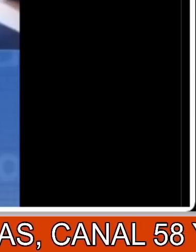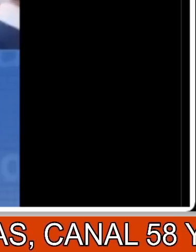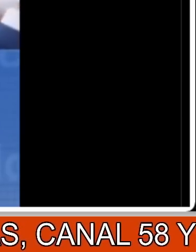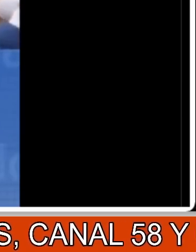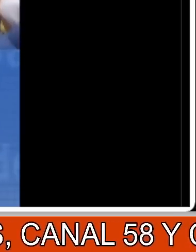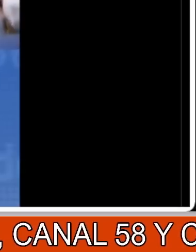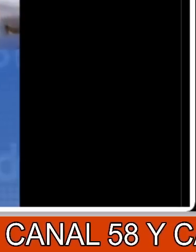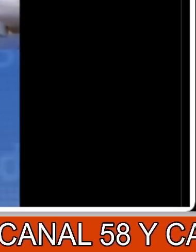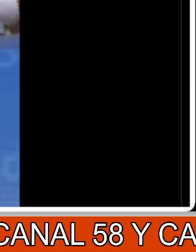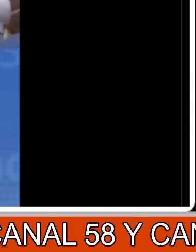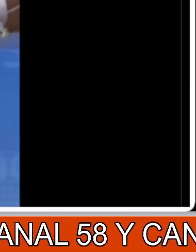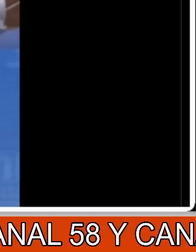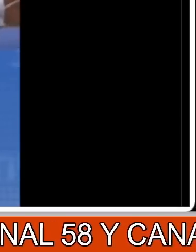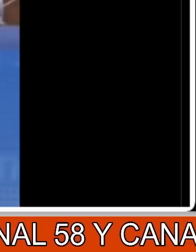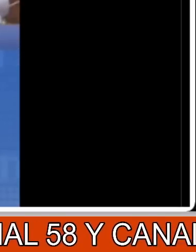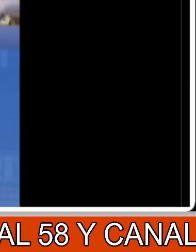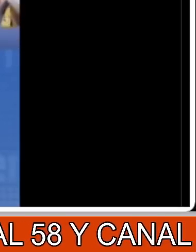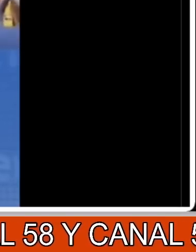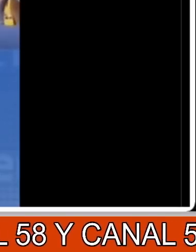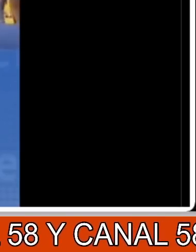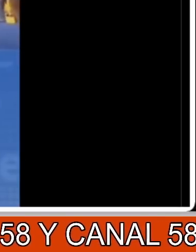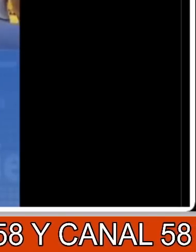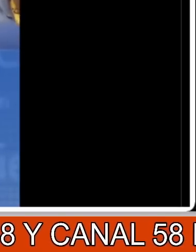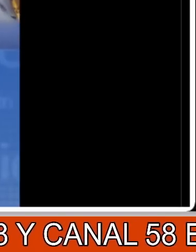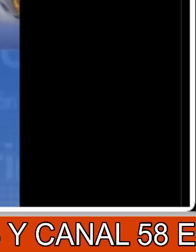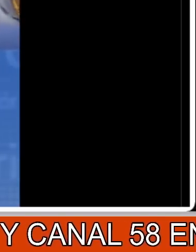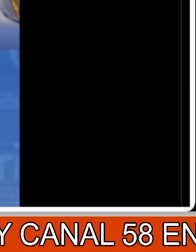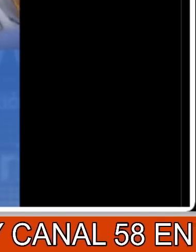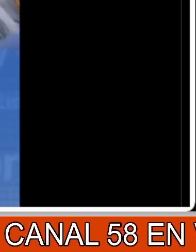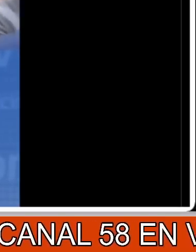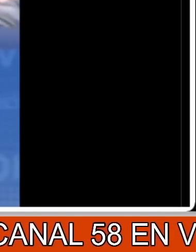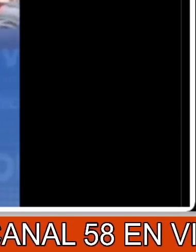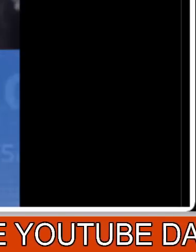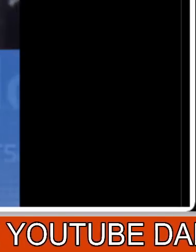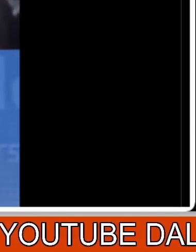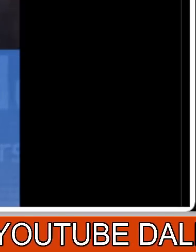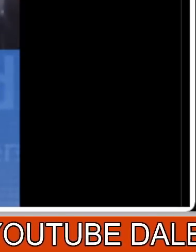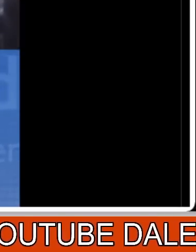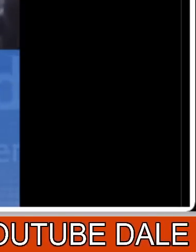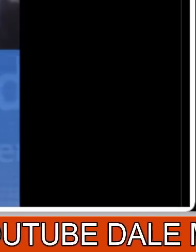amigas, les ha dado una gran paliza. Vamos a ir al video.